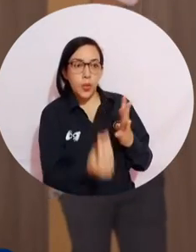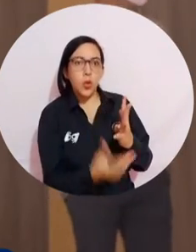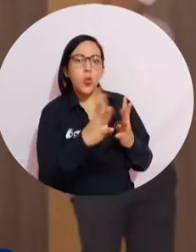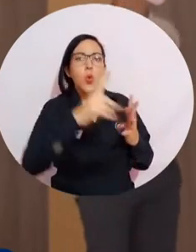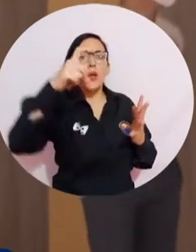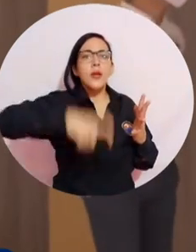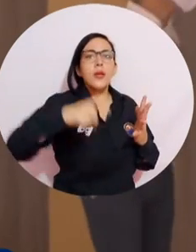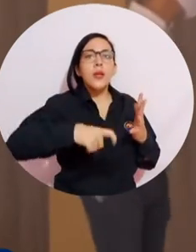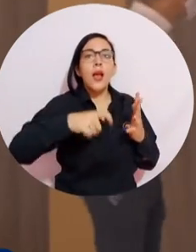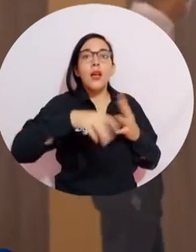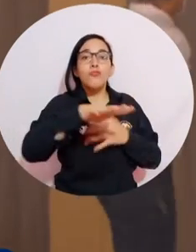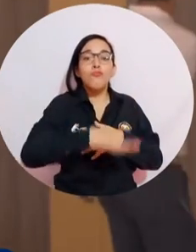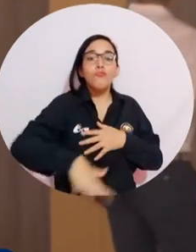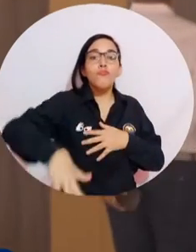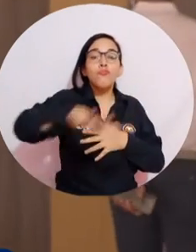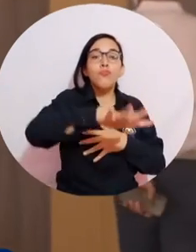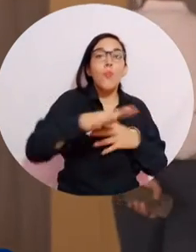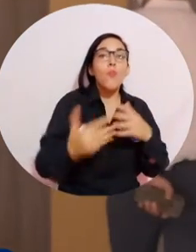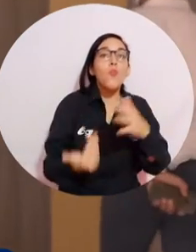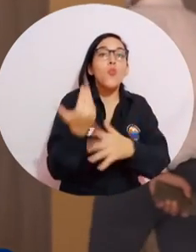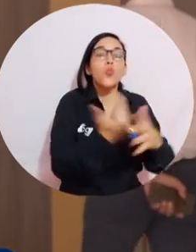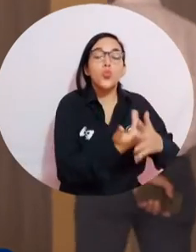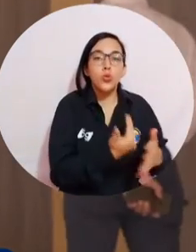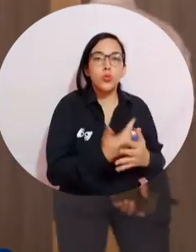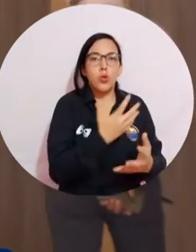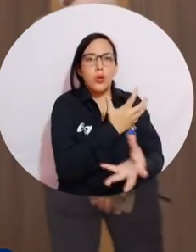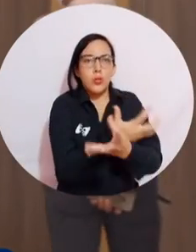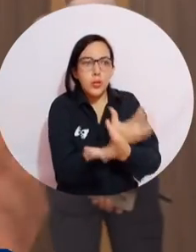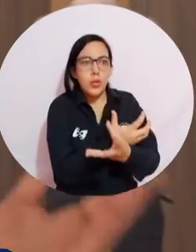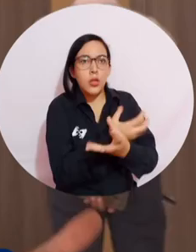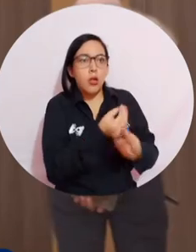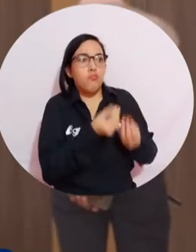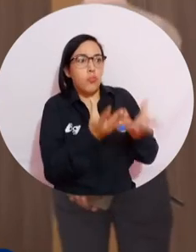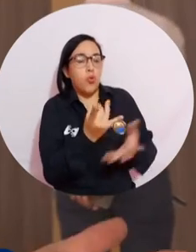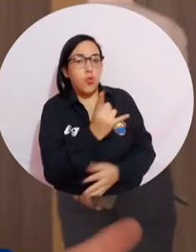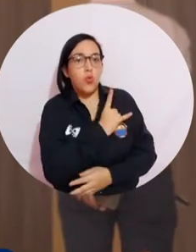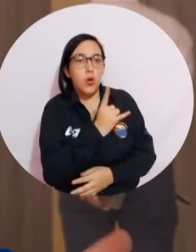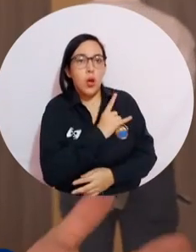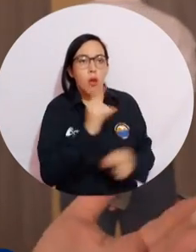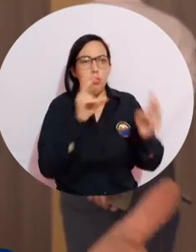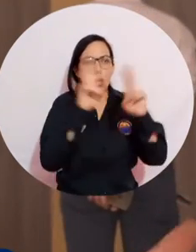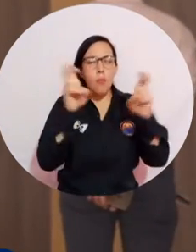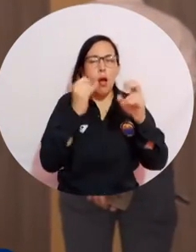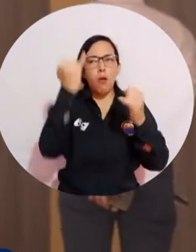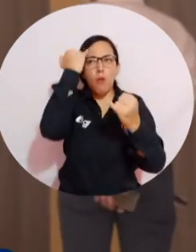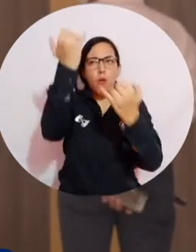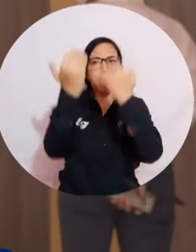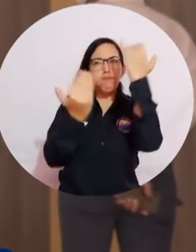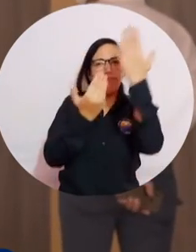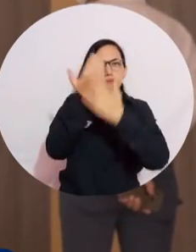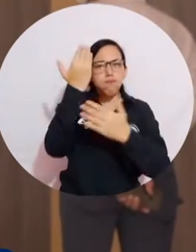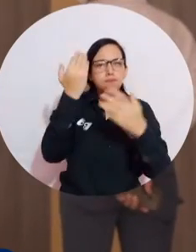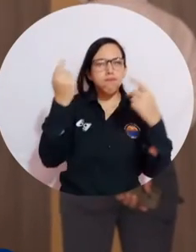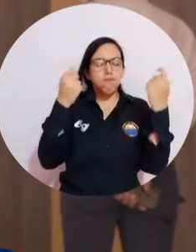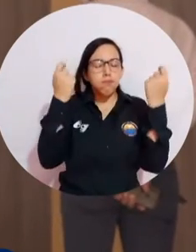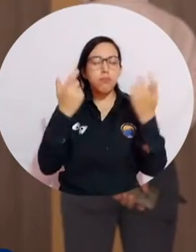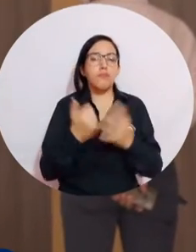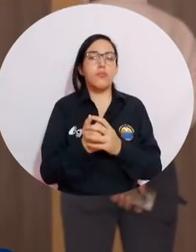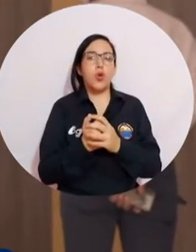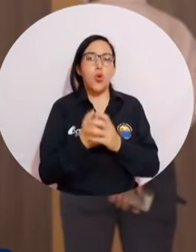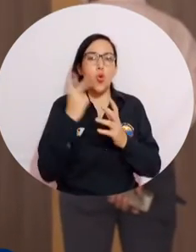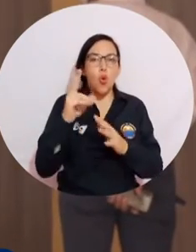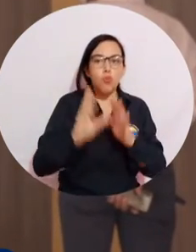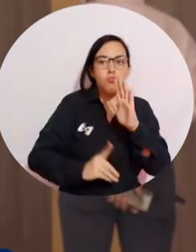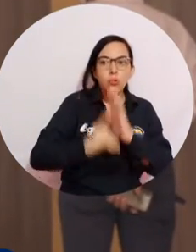comité intergremial que representan las necesidades del sector productivo con lo que está ofreciendo la ciencia, la universidad, en temas como